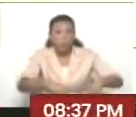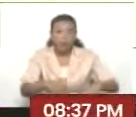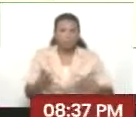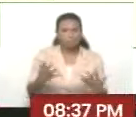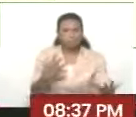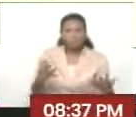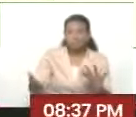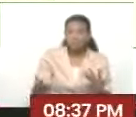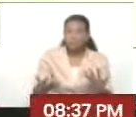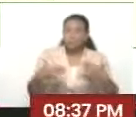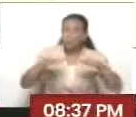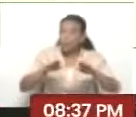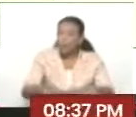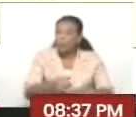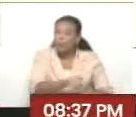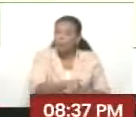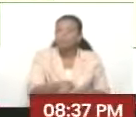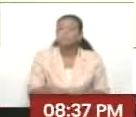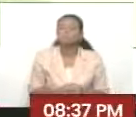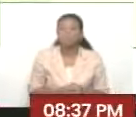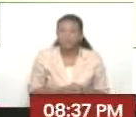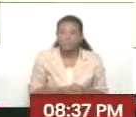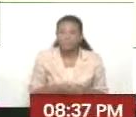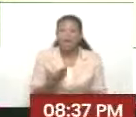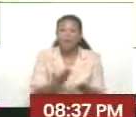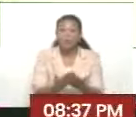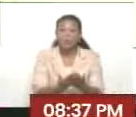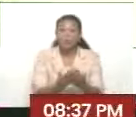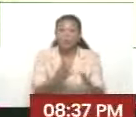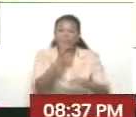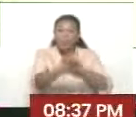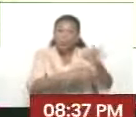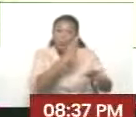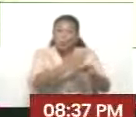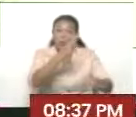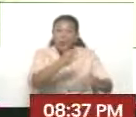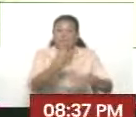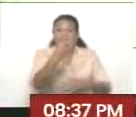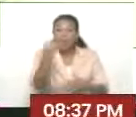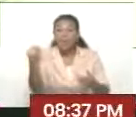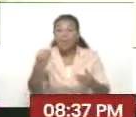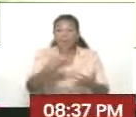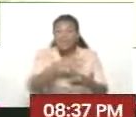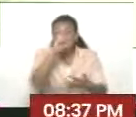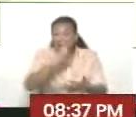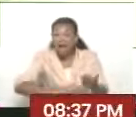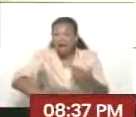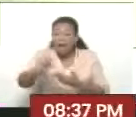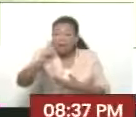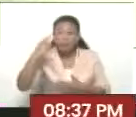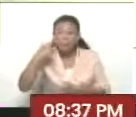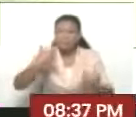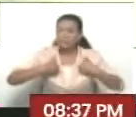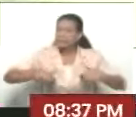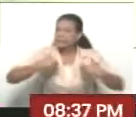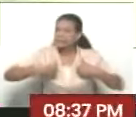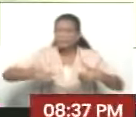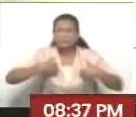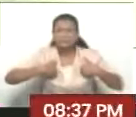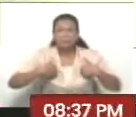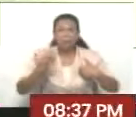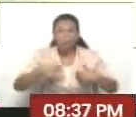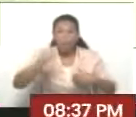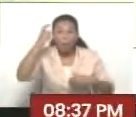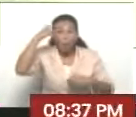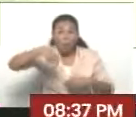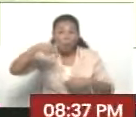no pidieron un cese al fuego, ha dicho ante la Corte Internacional de Justicia que los 50 años de apartheid que ellos han sufrido se quedan cortos con